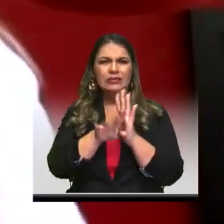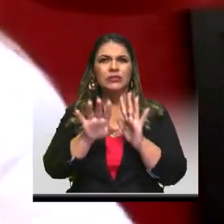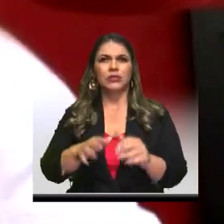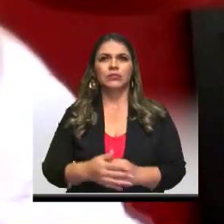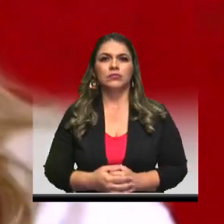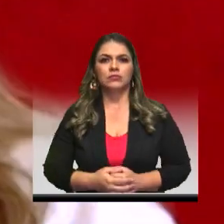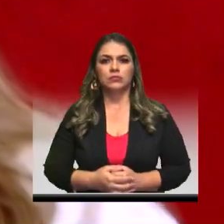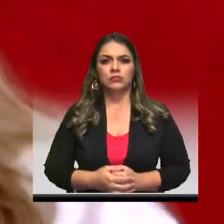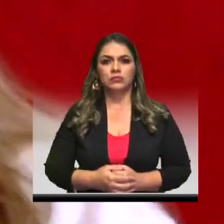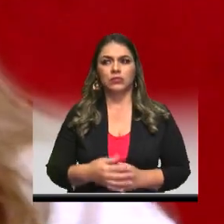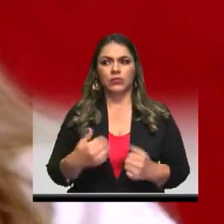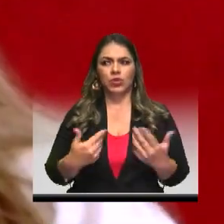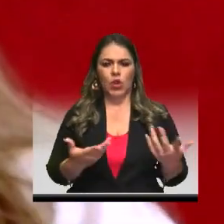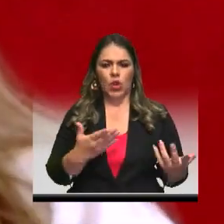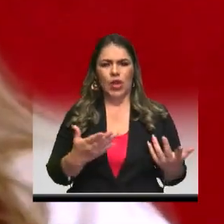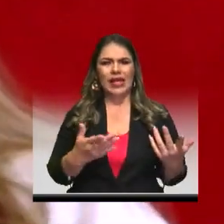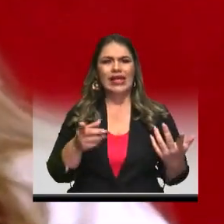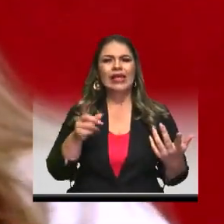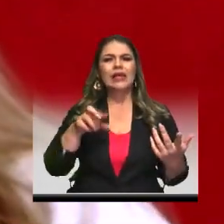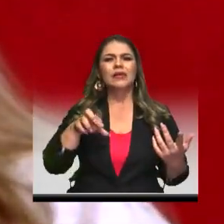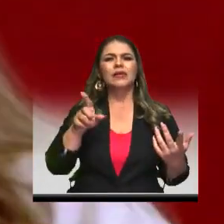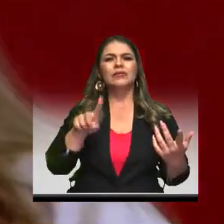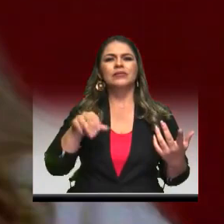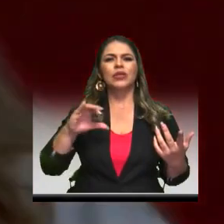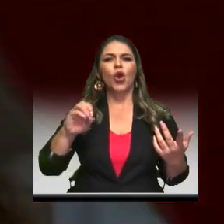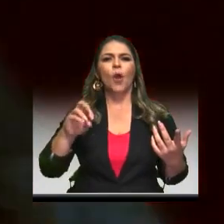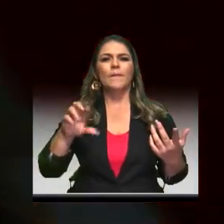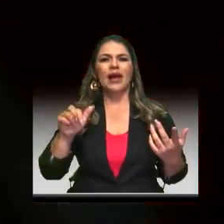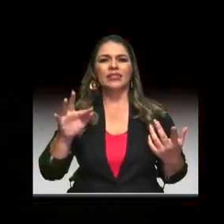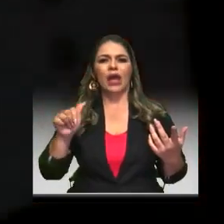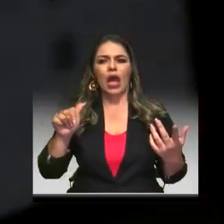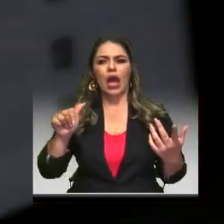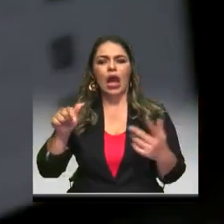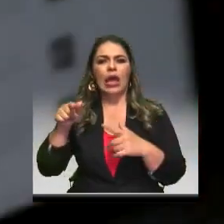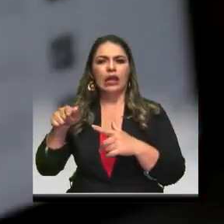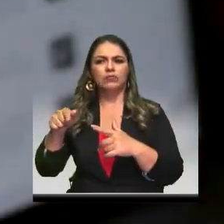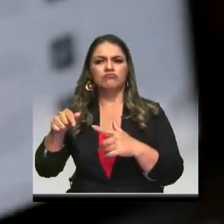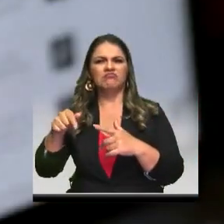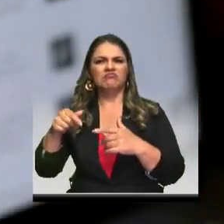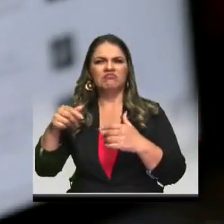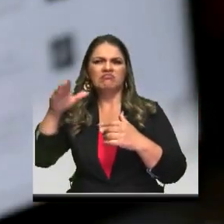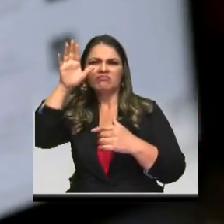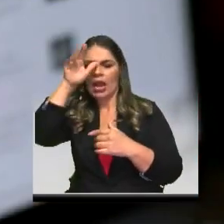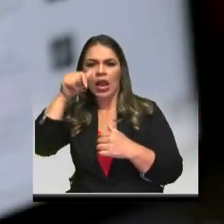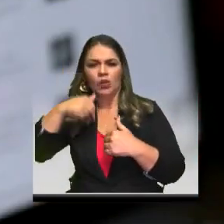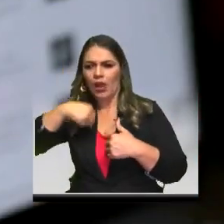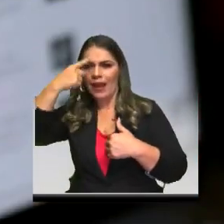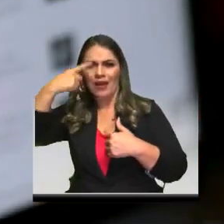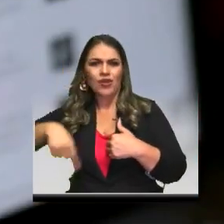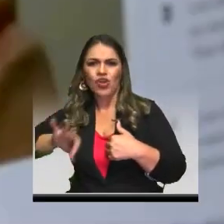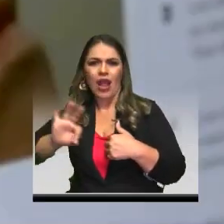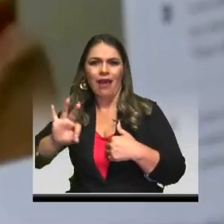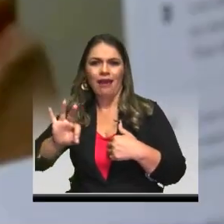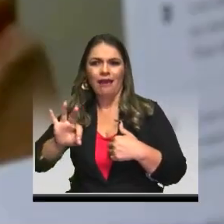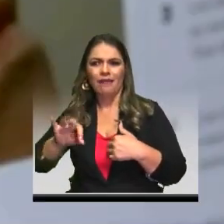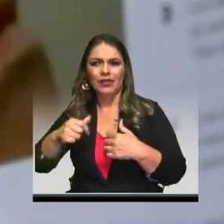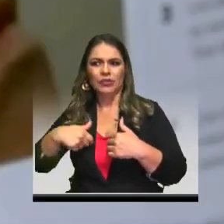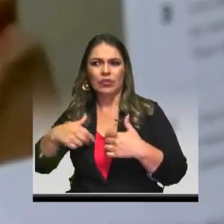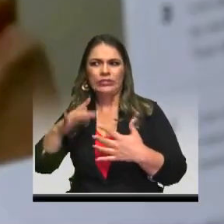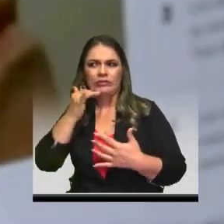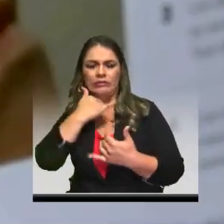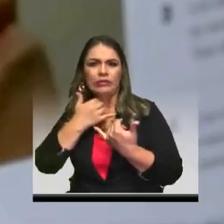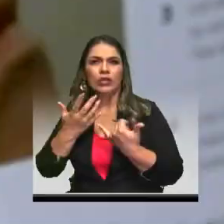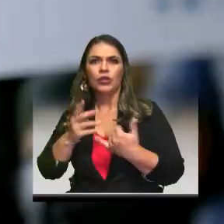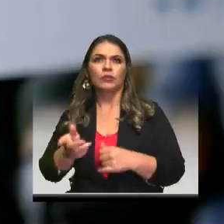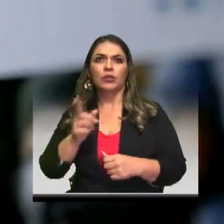son psicópatas. Un psicópata no se arrepiente de nada. Además, los narcos más buscados como Joaquín